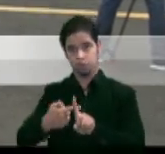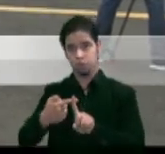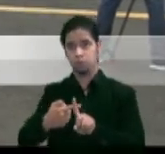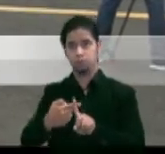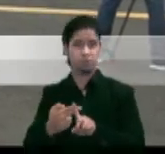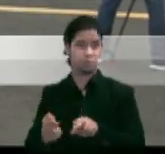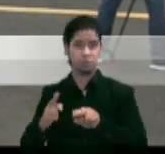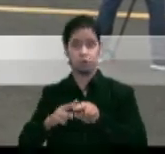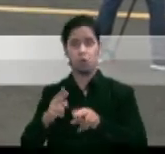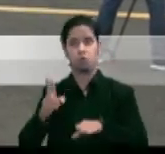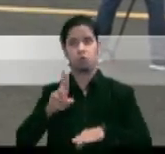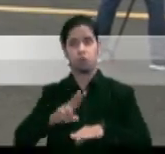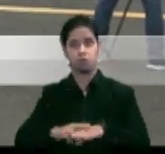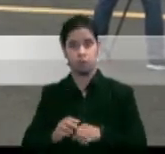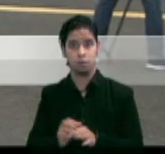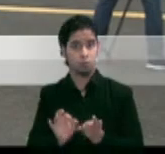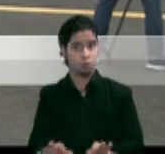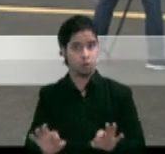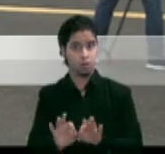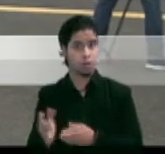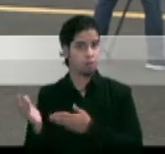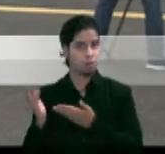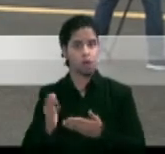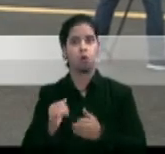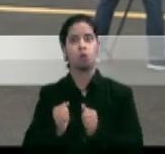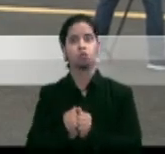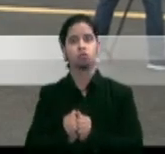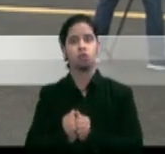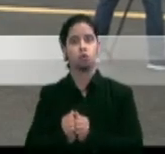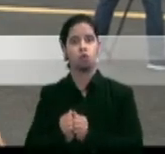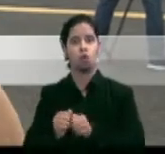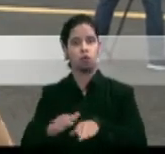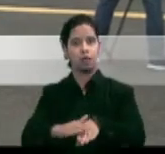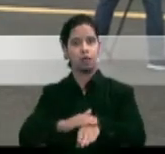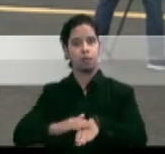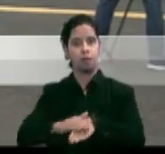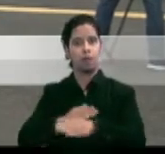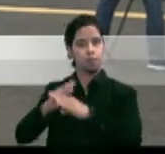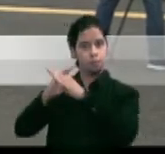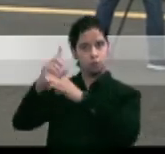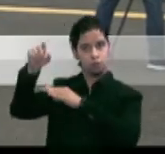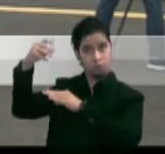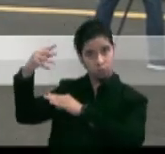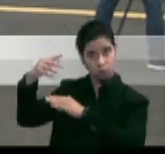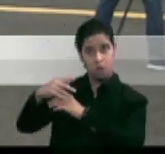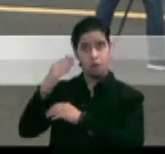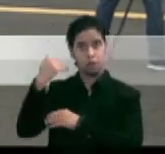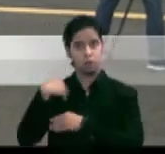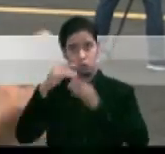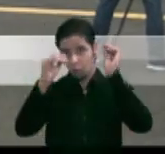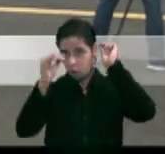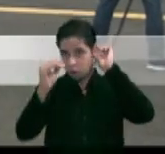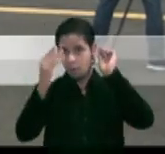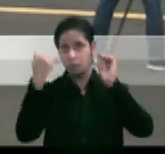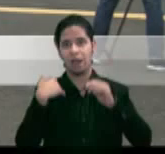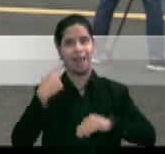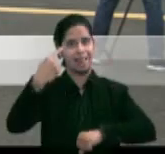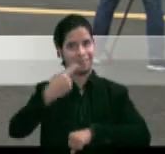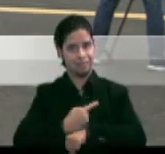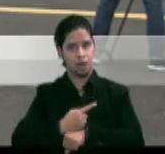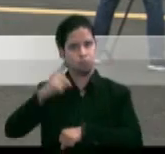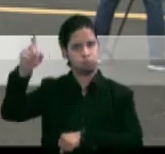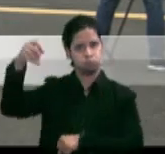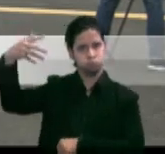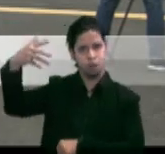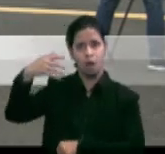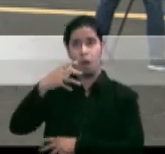normal. Así que venga preparado, traiga su bloqueador solar, traiga sus gafas, su gorra, porque va a ser un día caluroso. No se descarta la